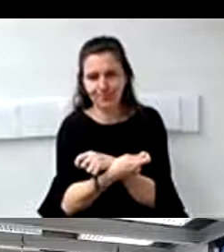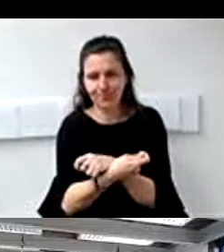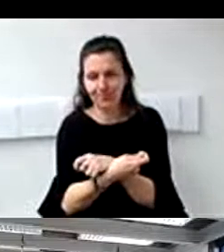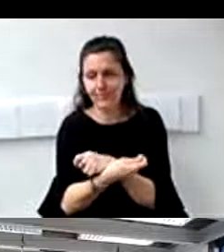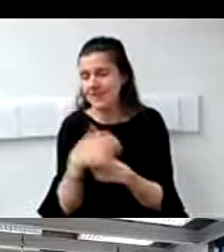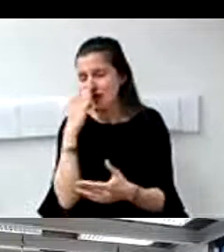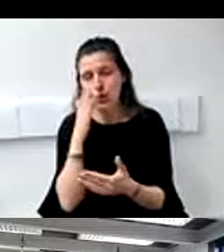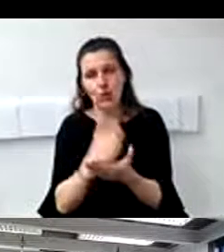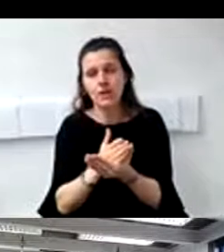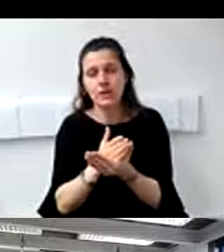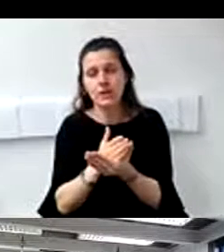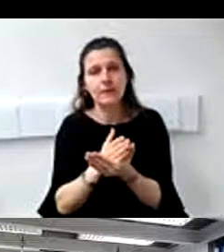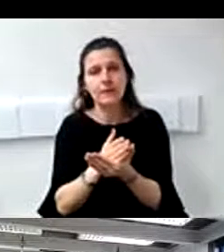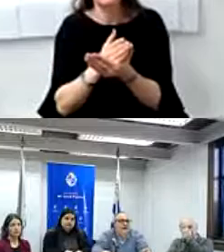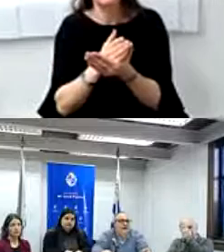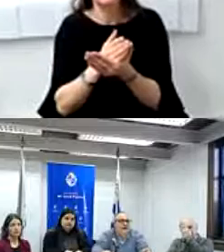intervención,